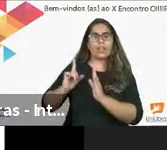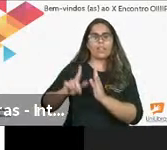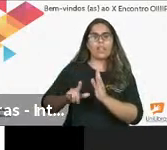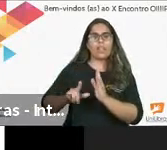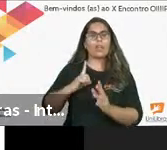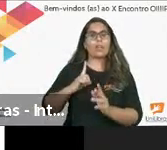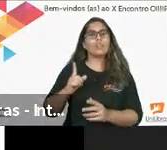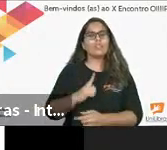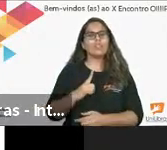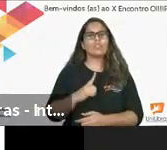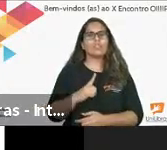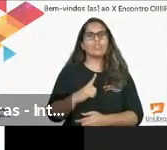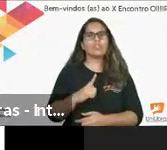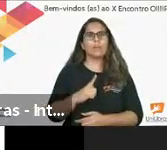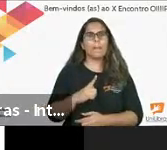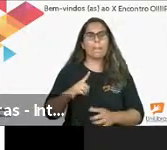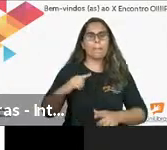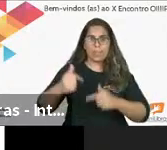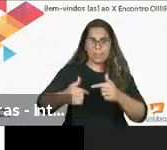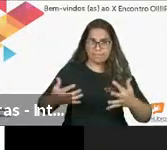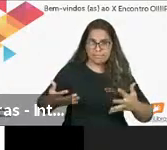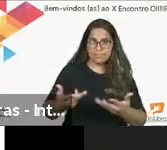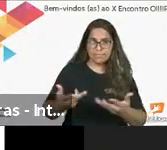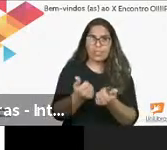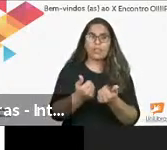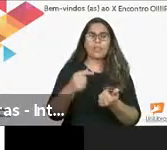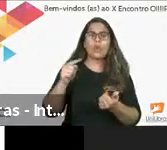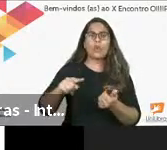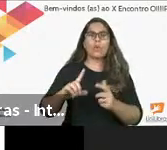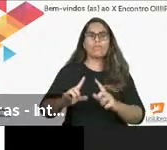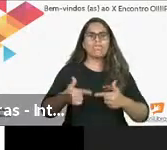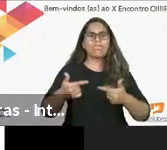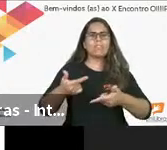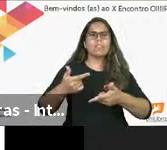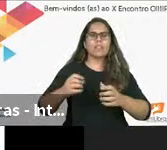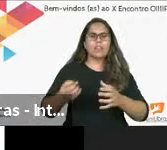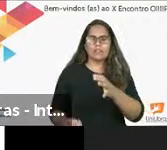que tiene un sistema nervioso que es ad hoc a su existencia.